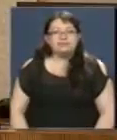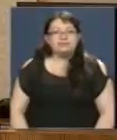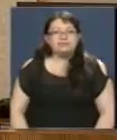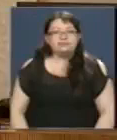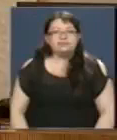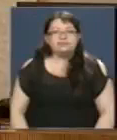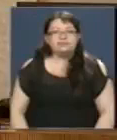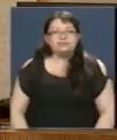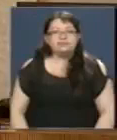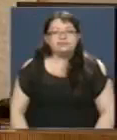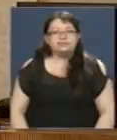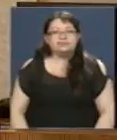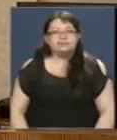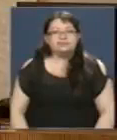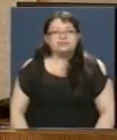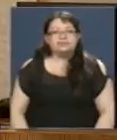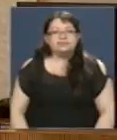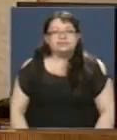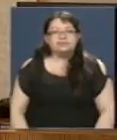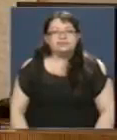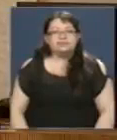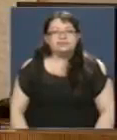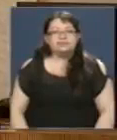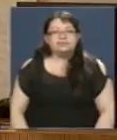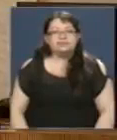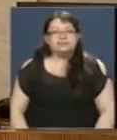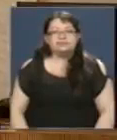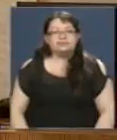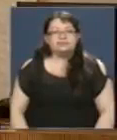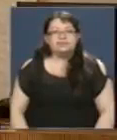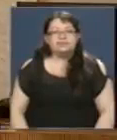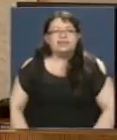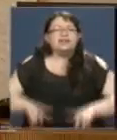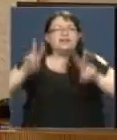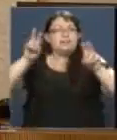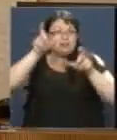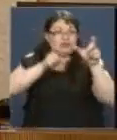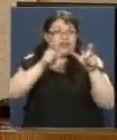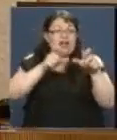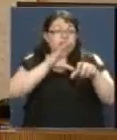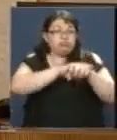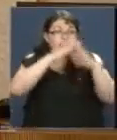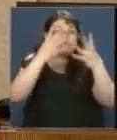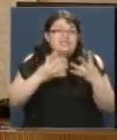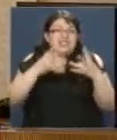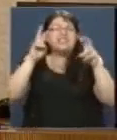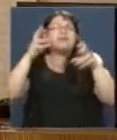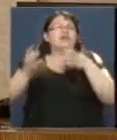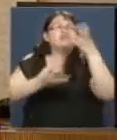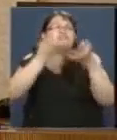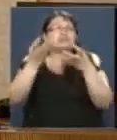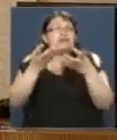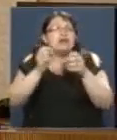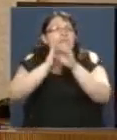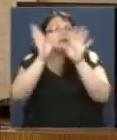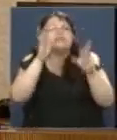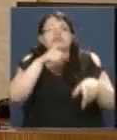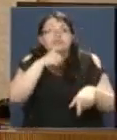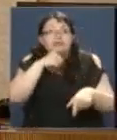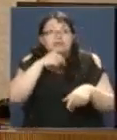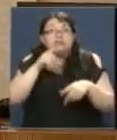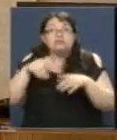Los detenidos, con relación a los incendios del metro, no queda claro. Hasta la cantante